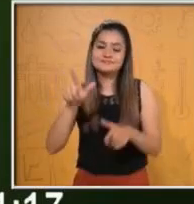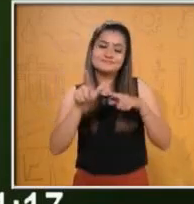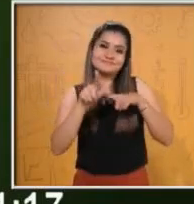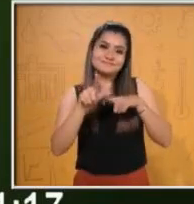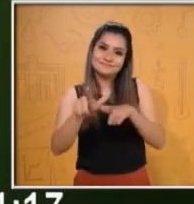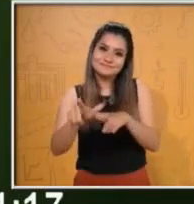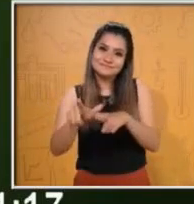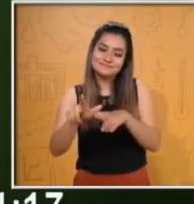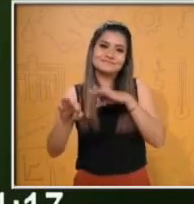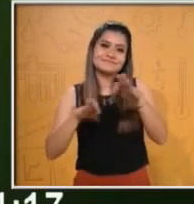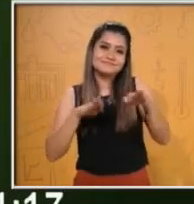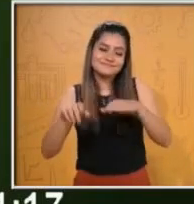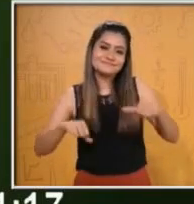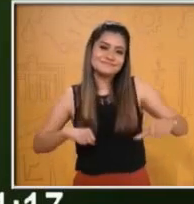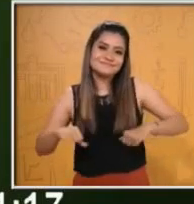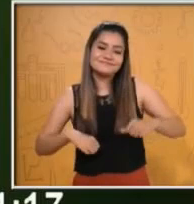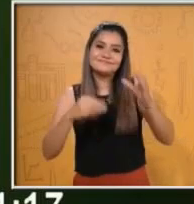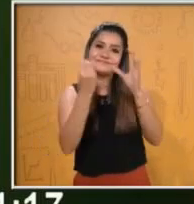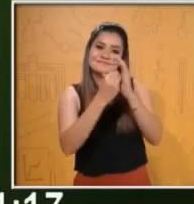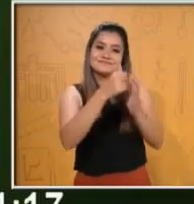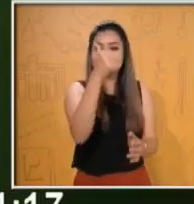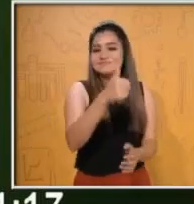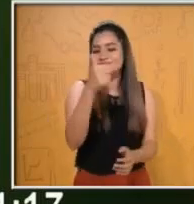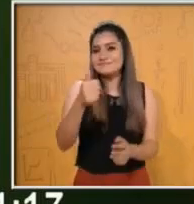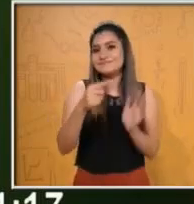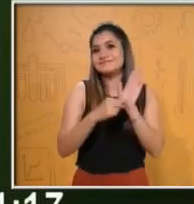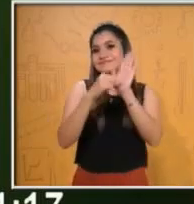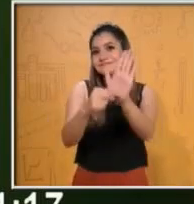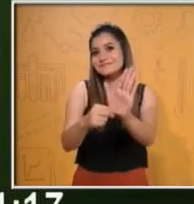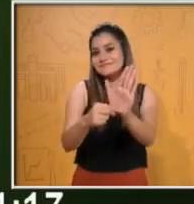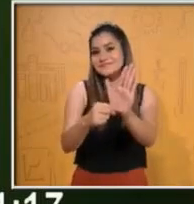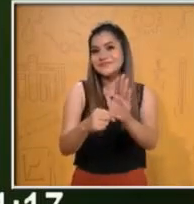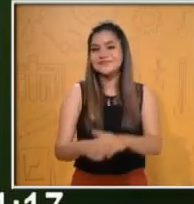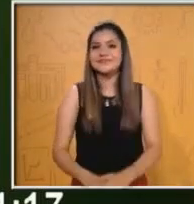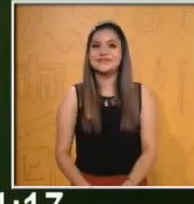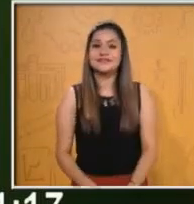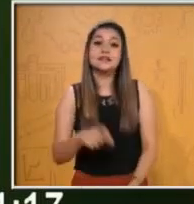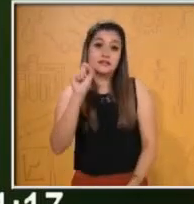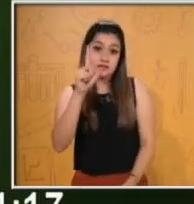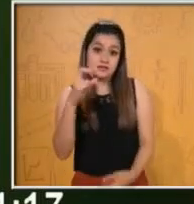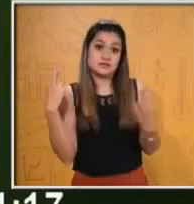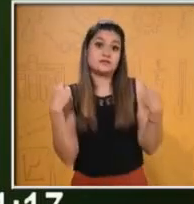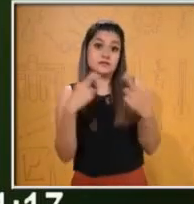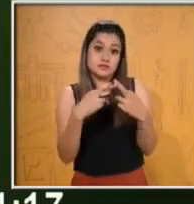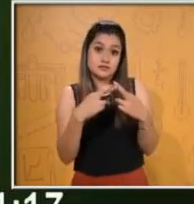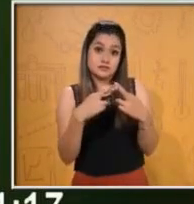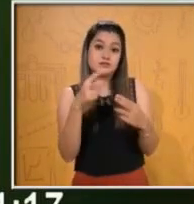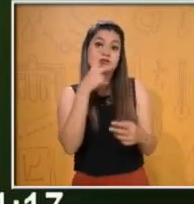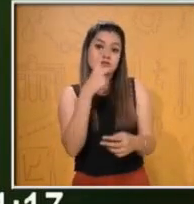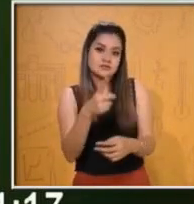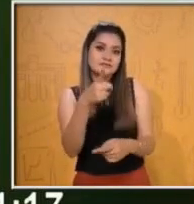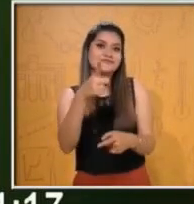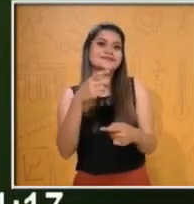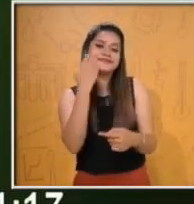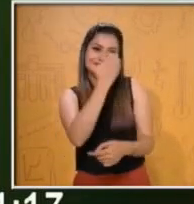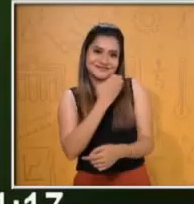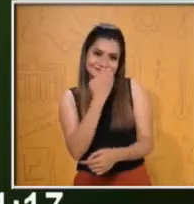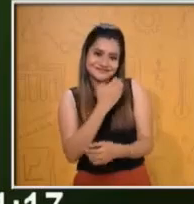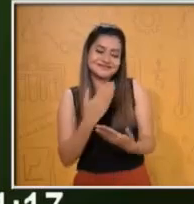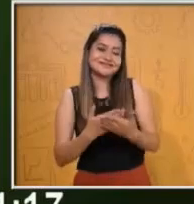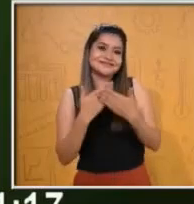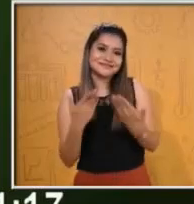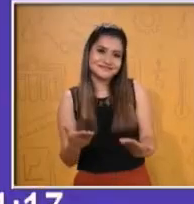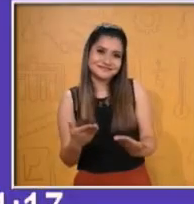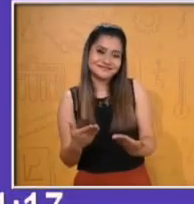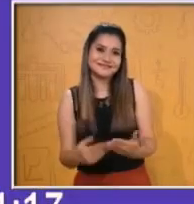trabajando con todas las clases que aquí les mostramos y también que les ponen sus maestros en su escuela. Muy bien, y ahora sí,